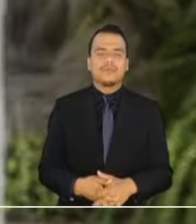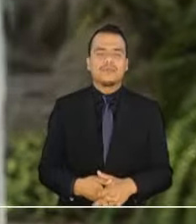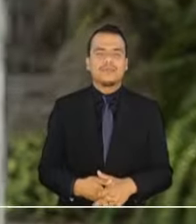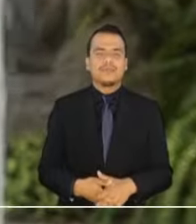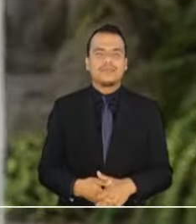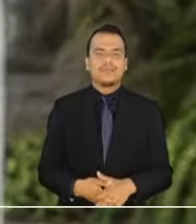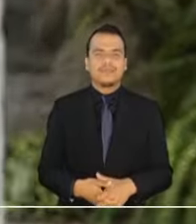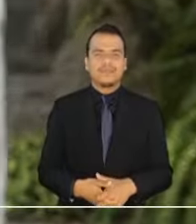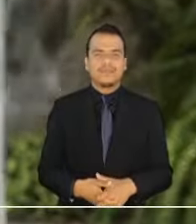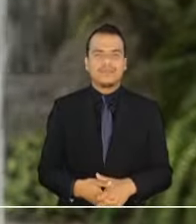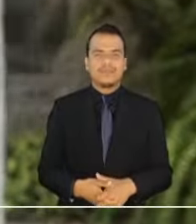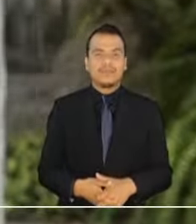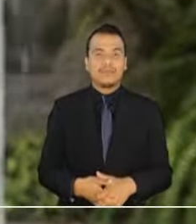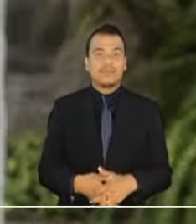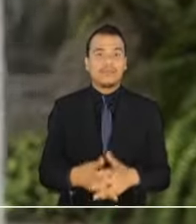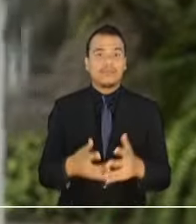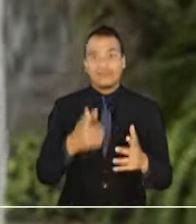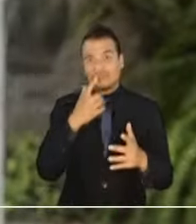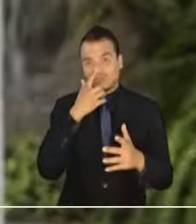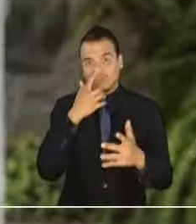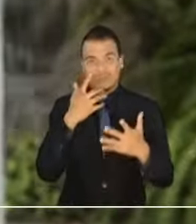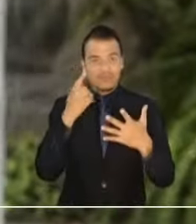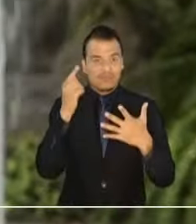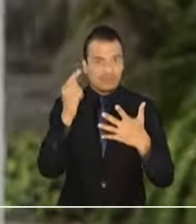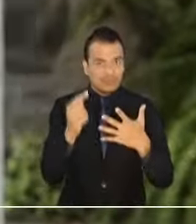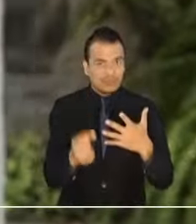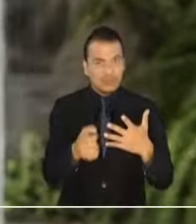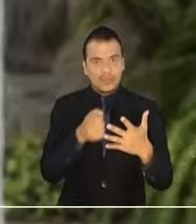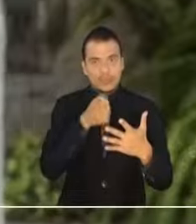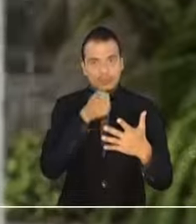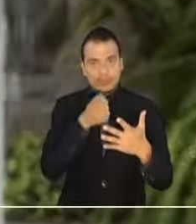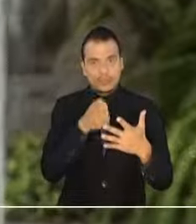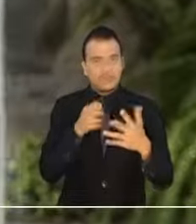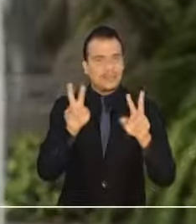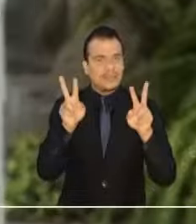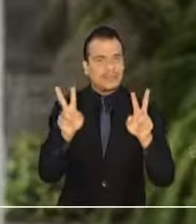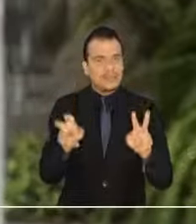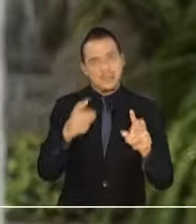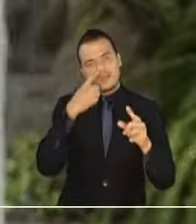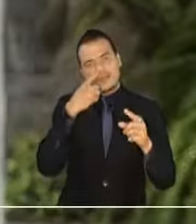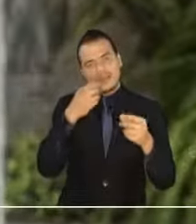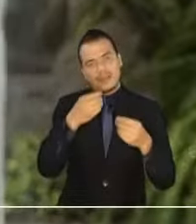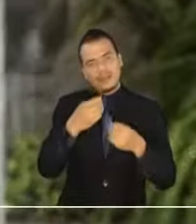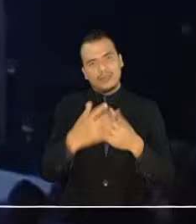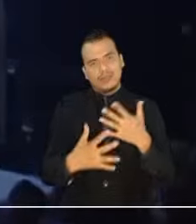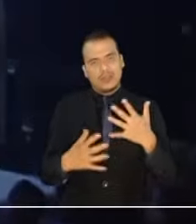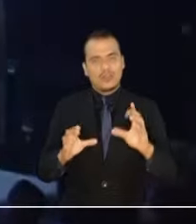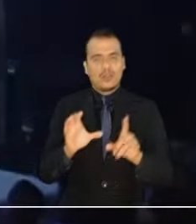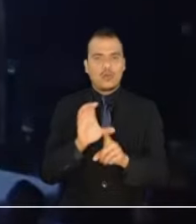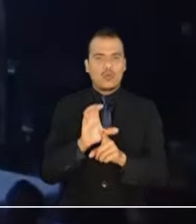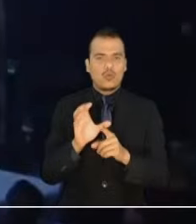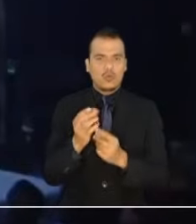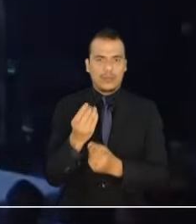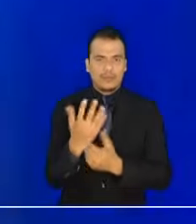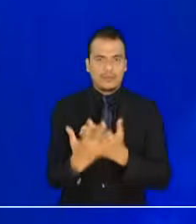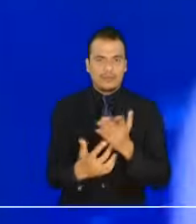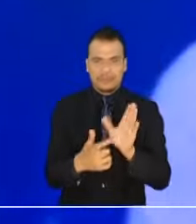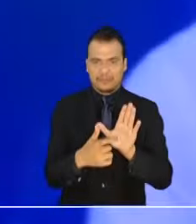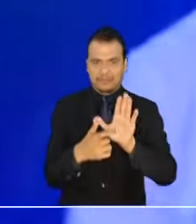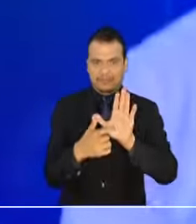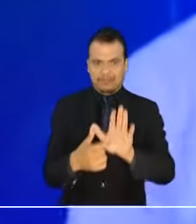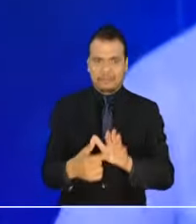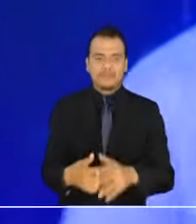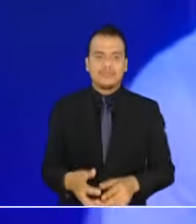si quieres saber las tendencias noticias y novedades del mundo del entretenimiento quédese para saberlo hoy jueves